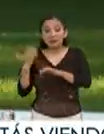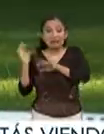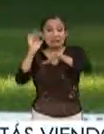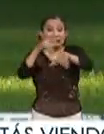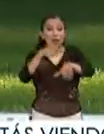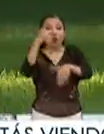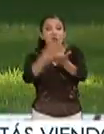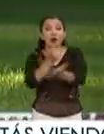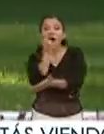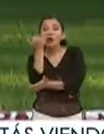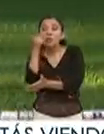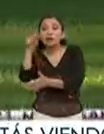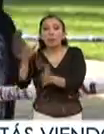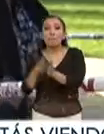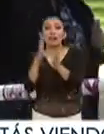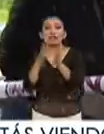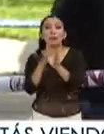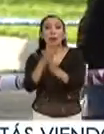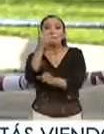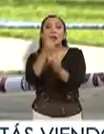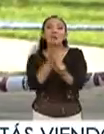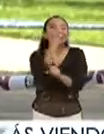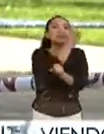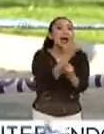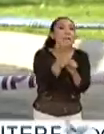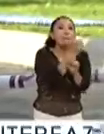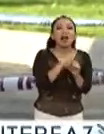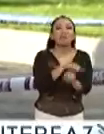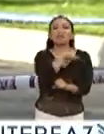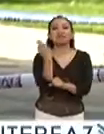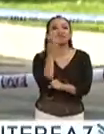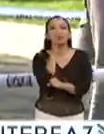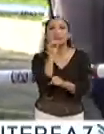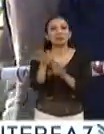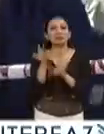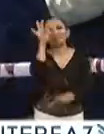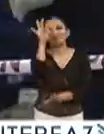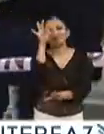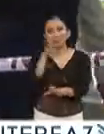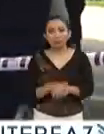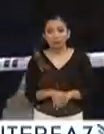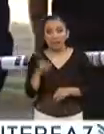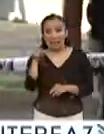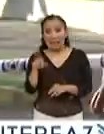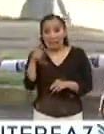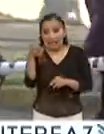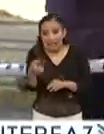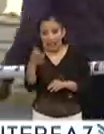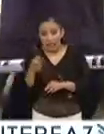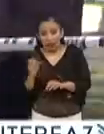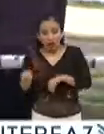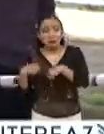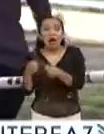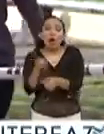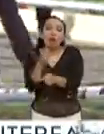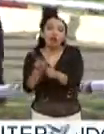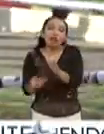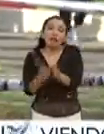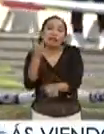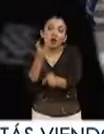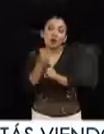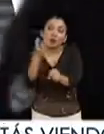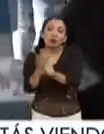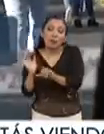son únicamente alumnos que participaron en el primer examen, pero que no resultaron seleccionados. De esta manera, les brindan nuevamente una